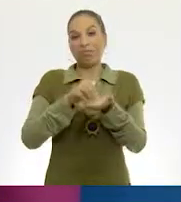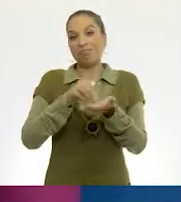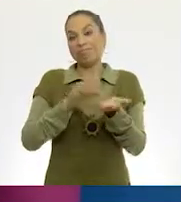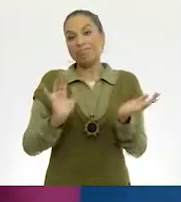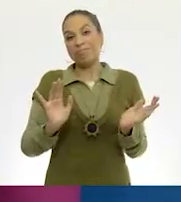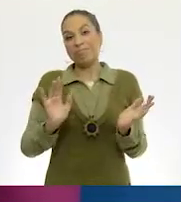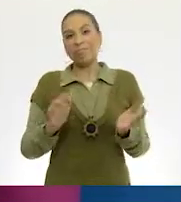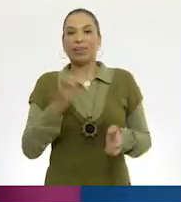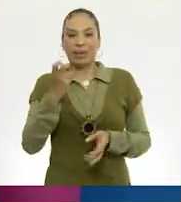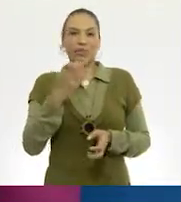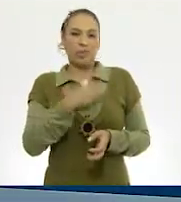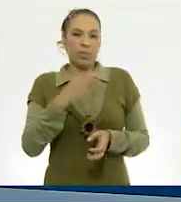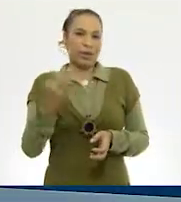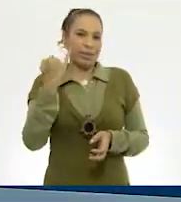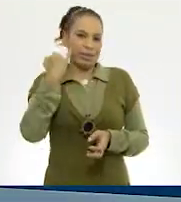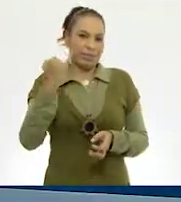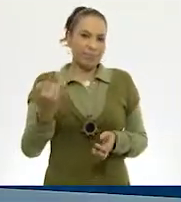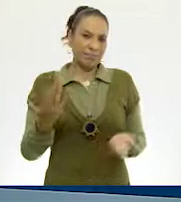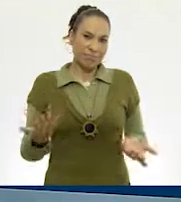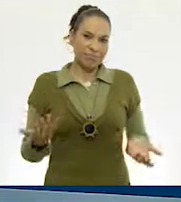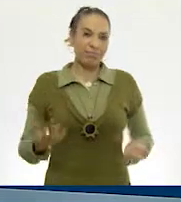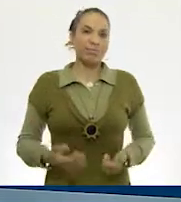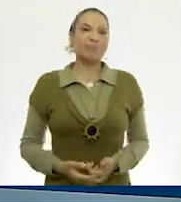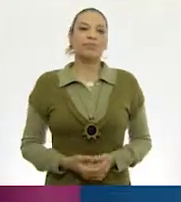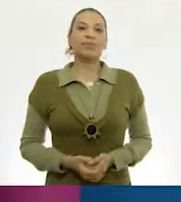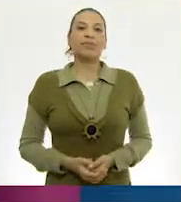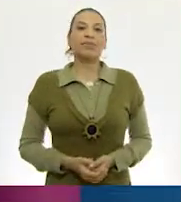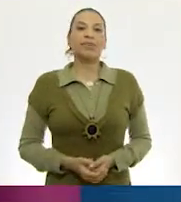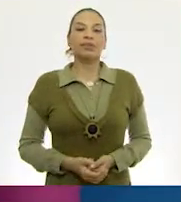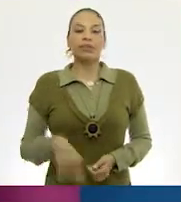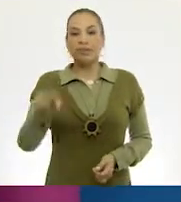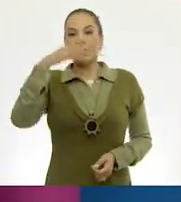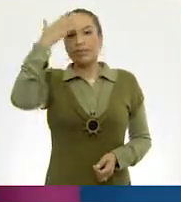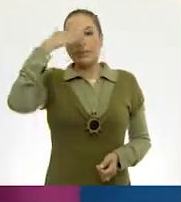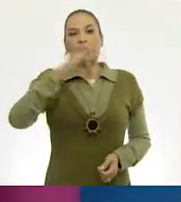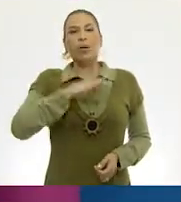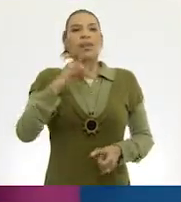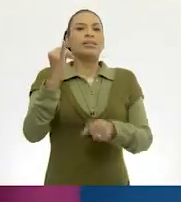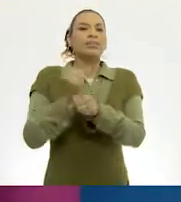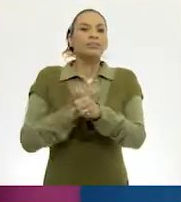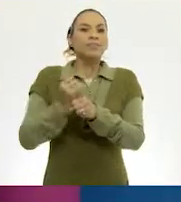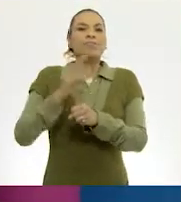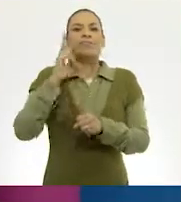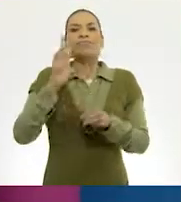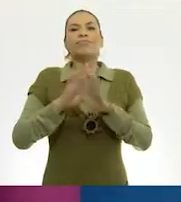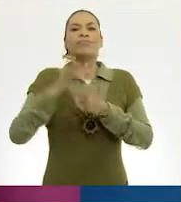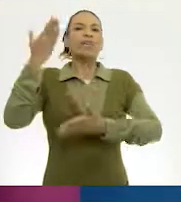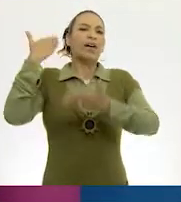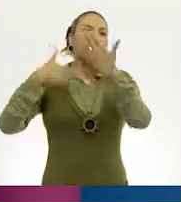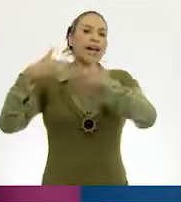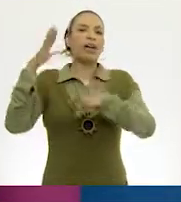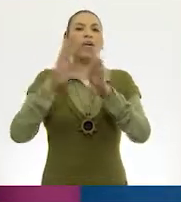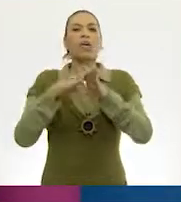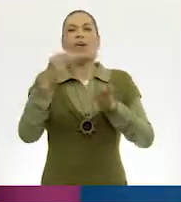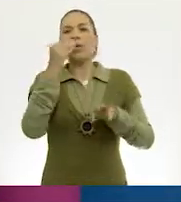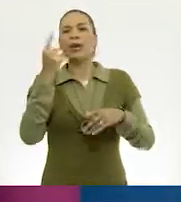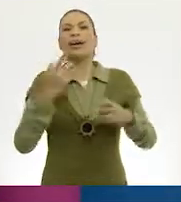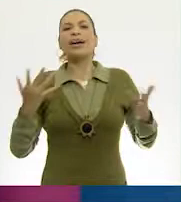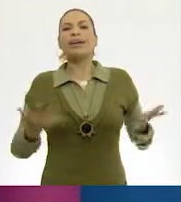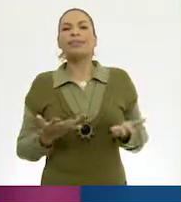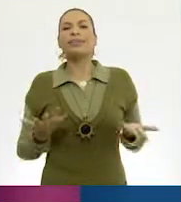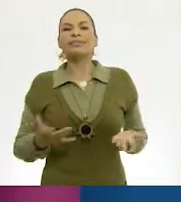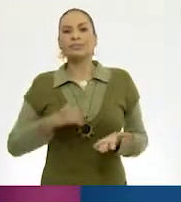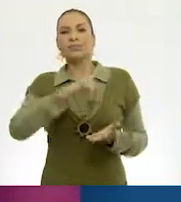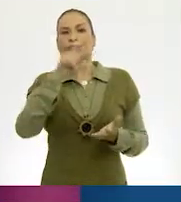Muy bien, esa también sería una muy buena idea. Pues ya lo saben, pueden investigar, ver cómo eran, cómo comían, qué hacían,